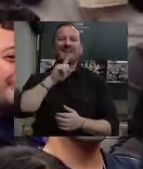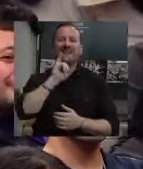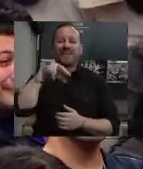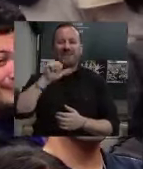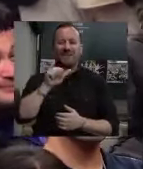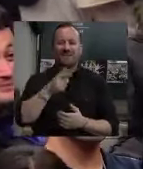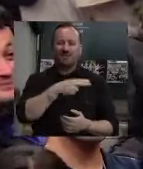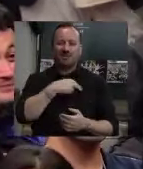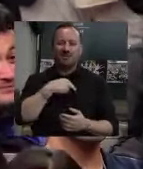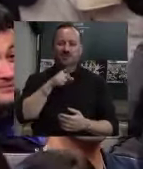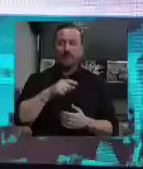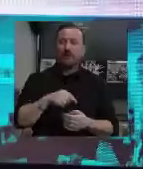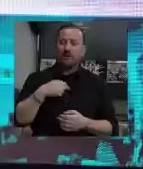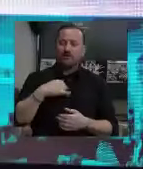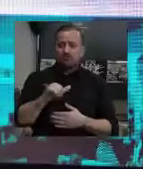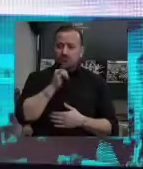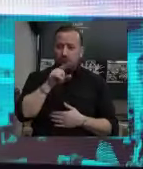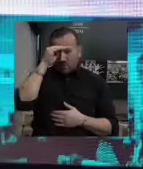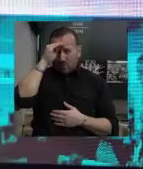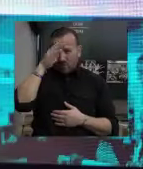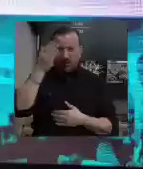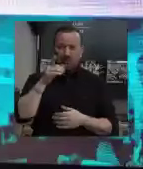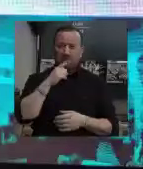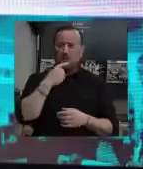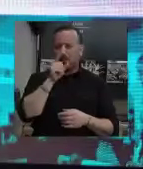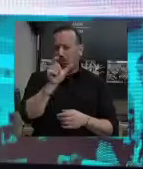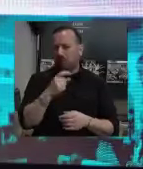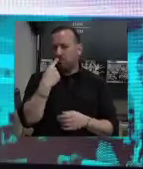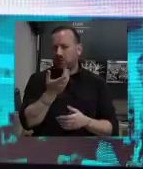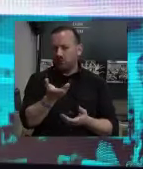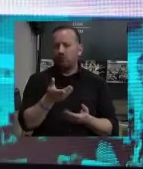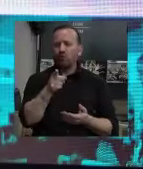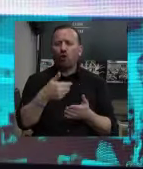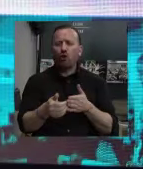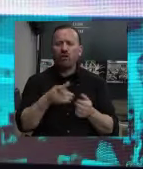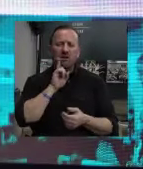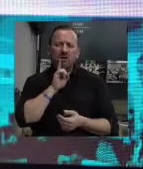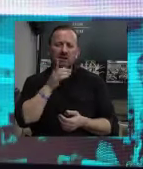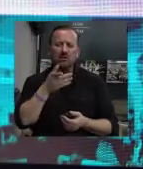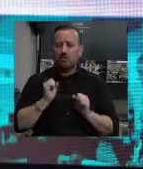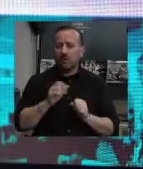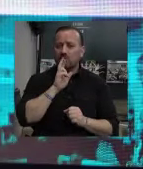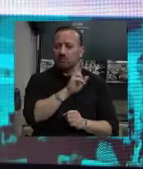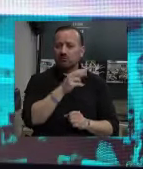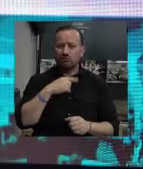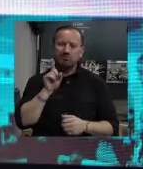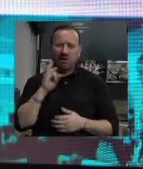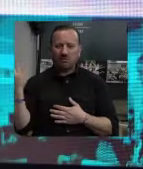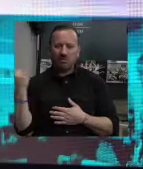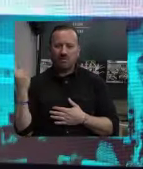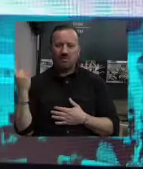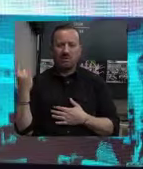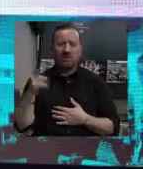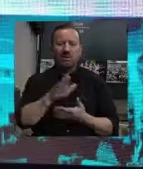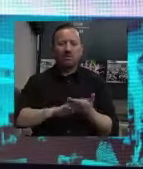Valentina no sé si en tu experiencia alguien te preguntó Tú dónde estás y tú pudiste responder en la universidad